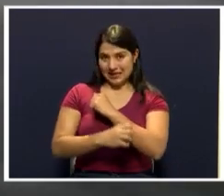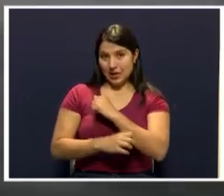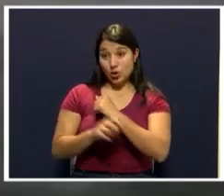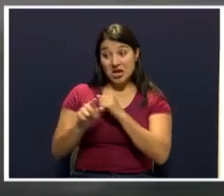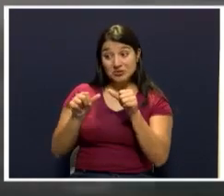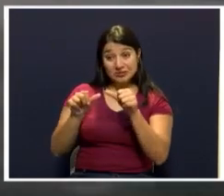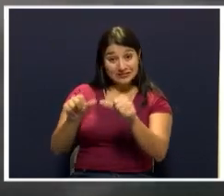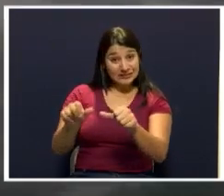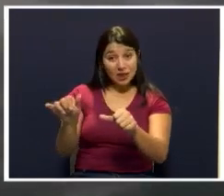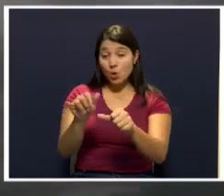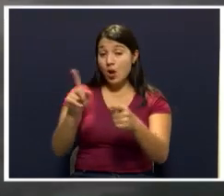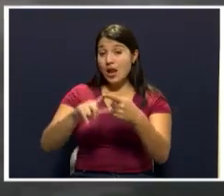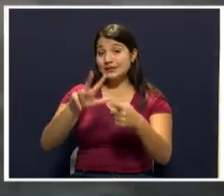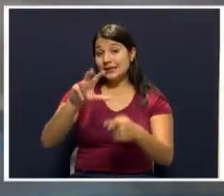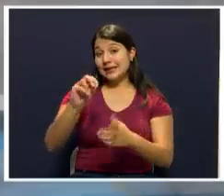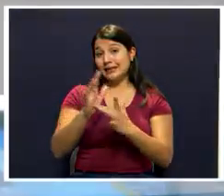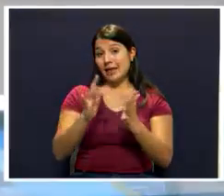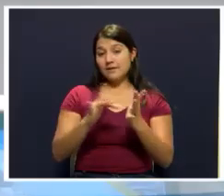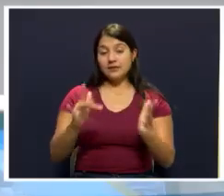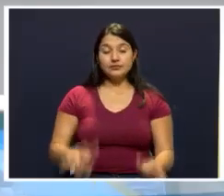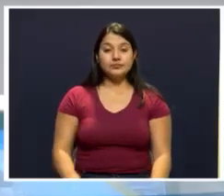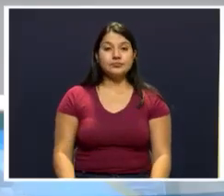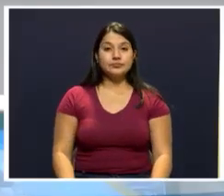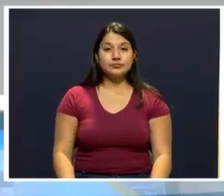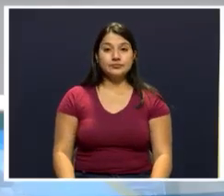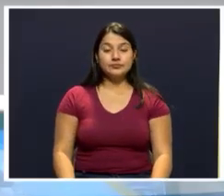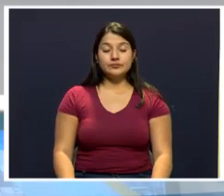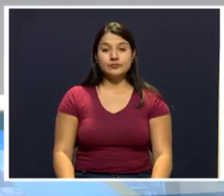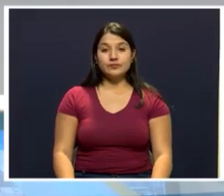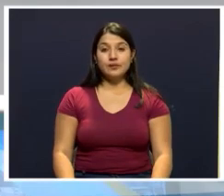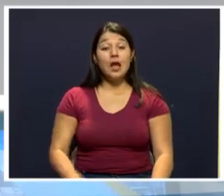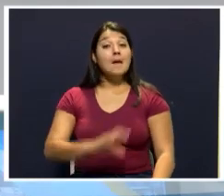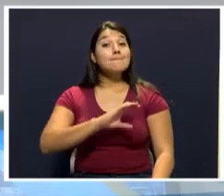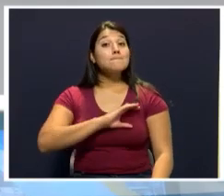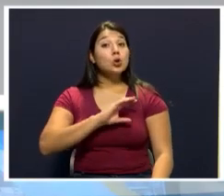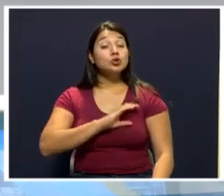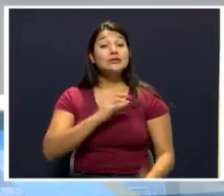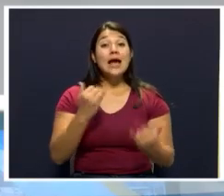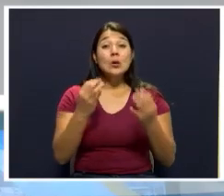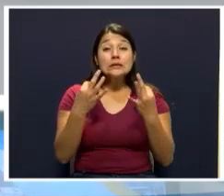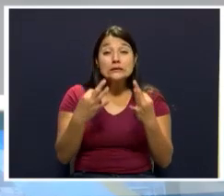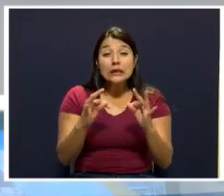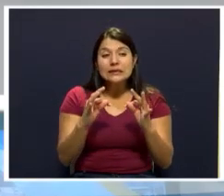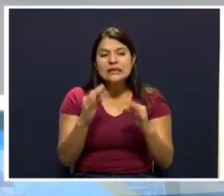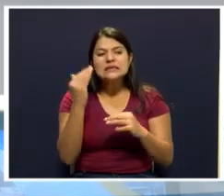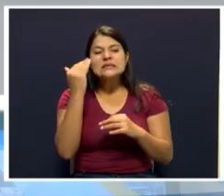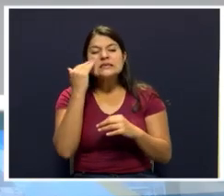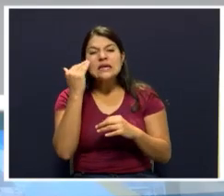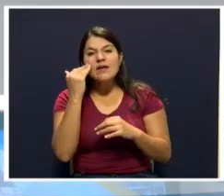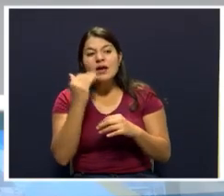hasta el próximo 30 de abril. Y la policía intenta identificar a las personas que por medio de